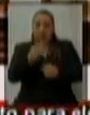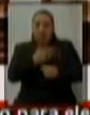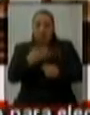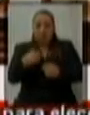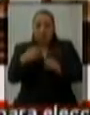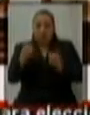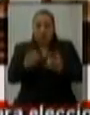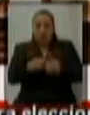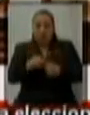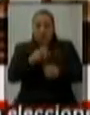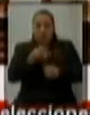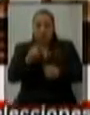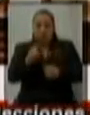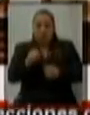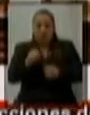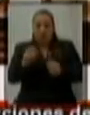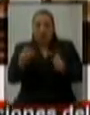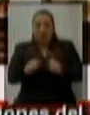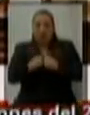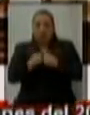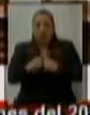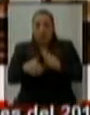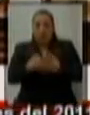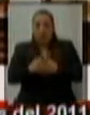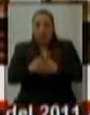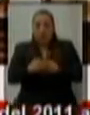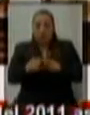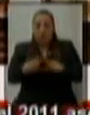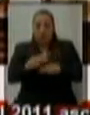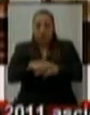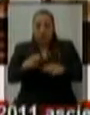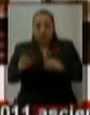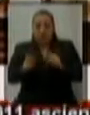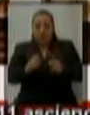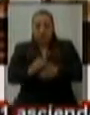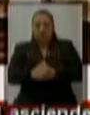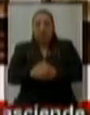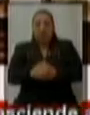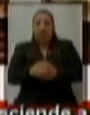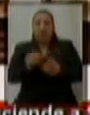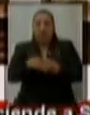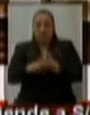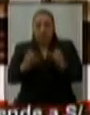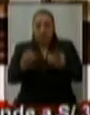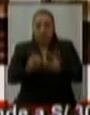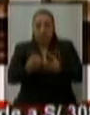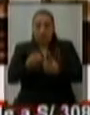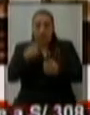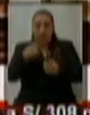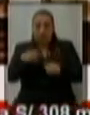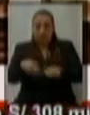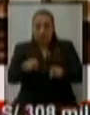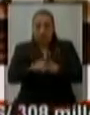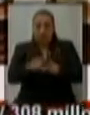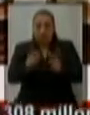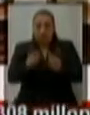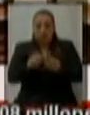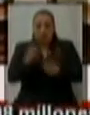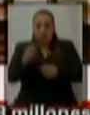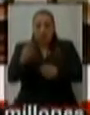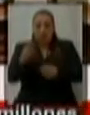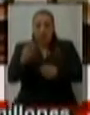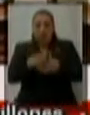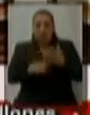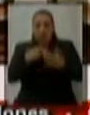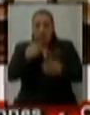del Congreso, César Sumaeta, acompañado de los miembros de la mesa directiva y de otros parlamentarios. Está allí el congresista Wilder Calderón, que es